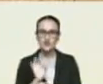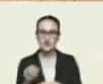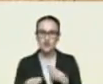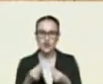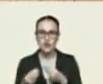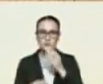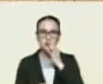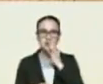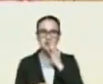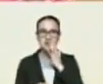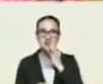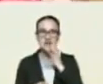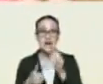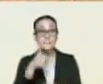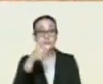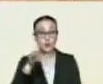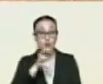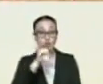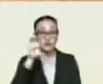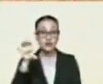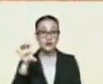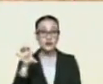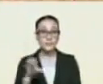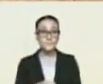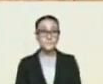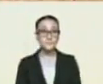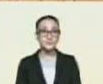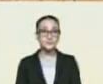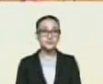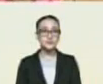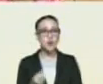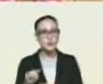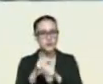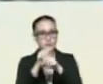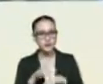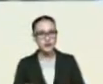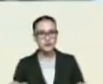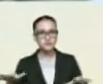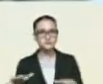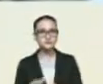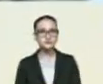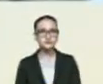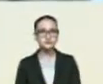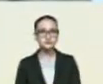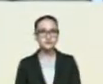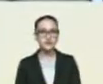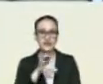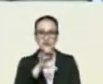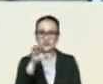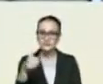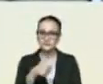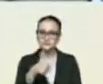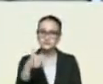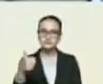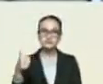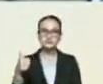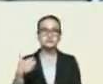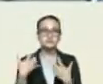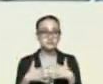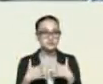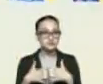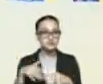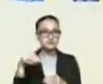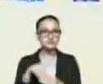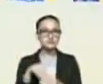todo esto por estados. Allí se van a encontrar cómo fue el despliegue estado por estado de las máquinas